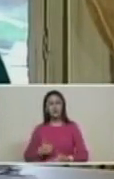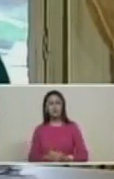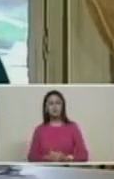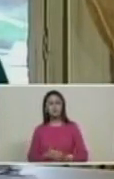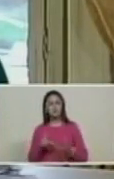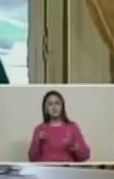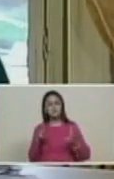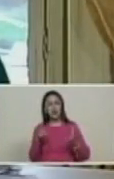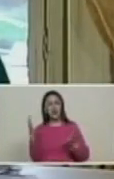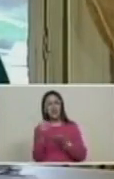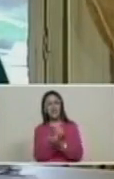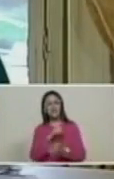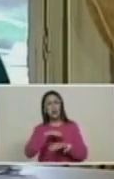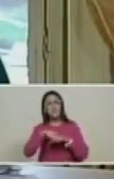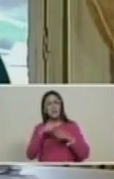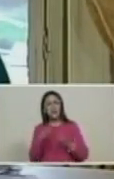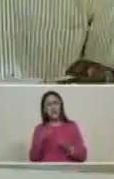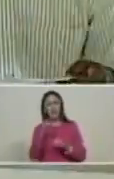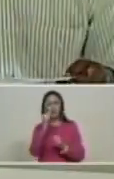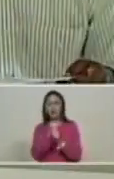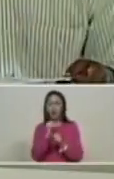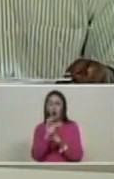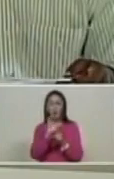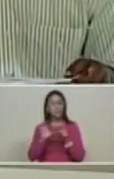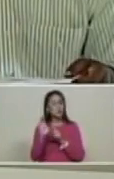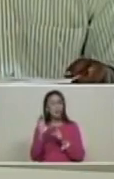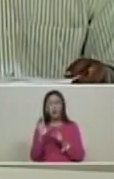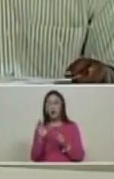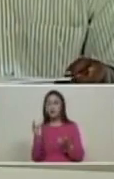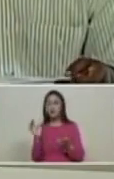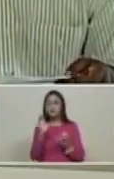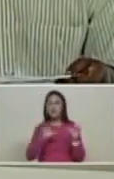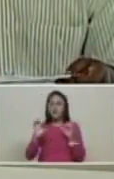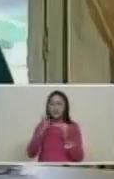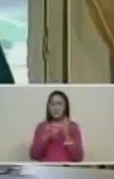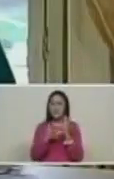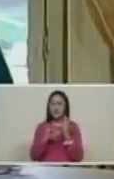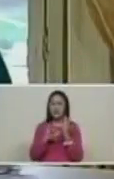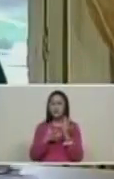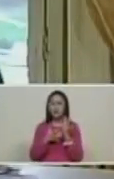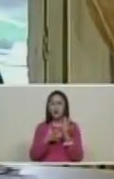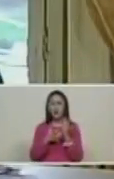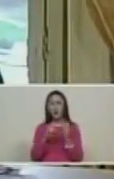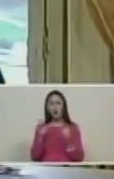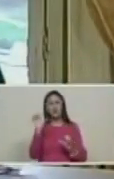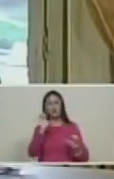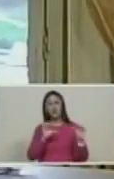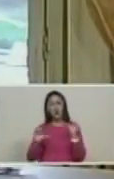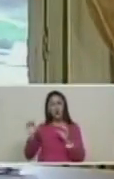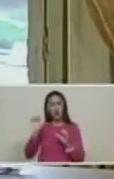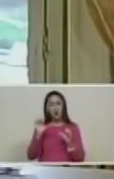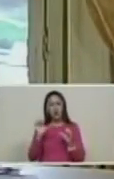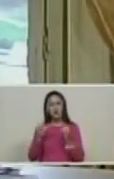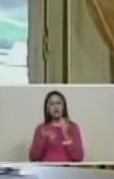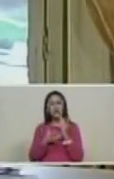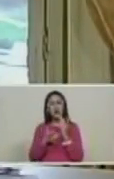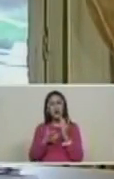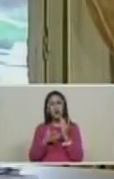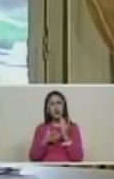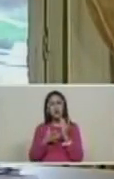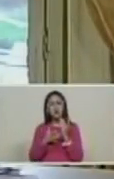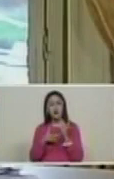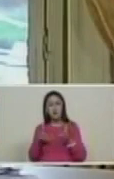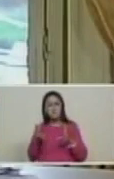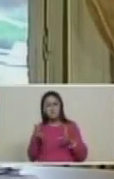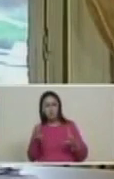eliminar los ministerios del trabajo, de la cultura, de las ciencias, de la investigación, de la tecnología, reducir los gastos en